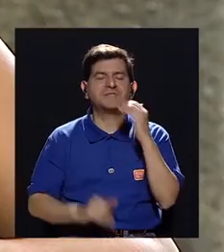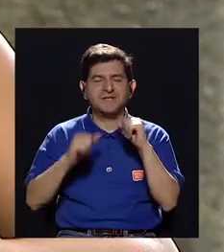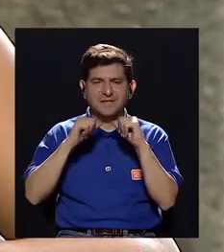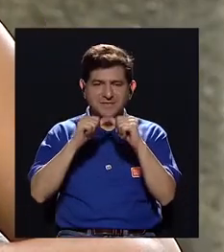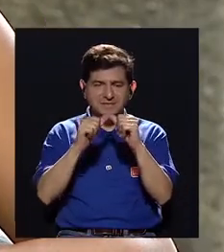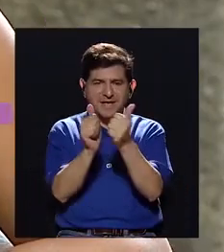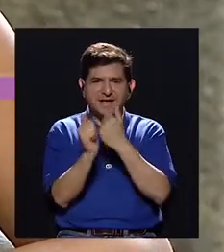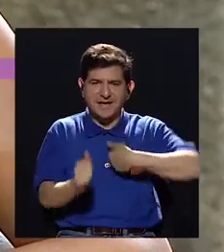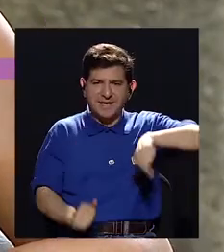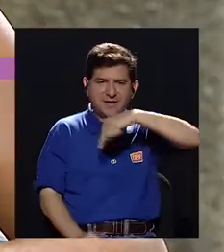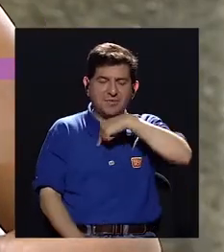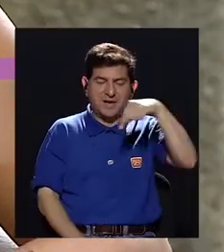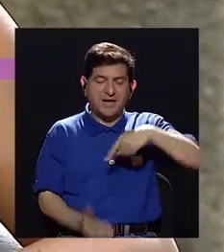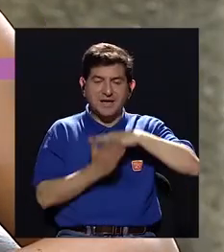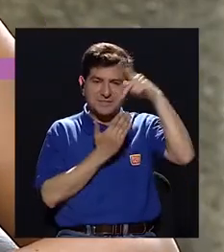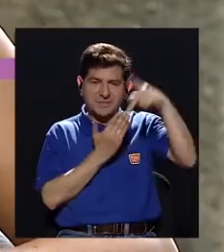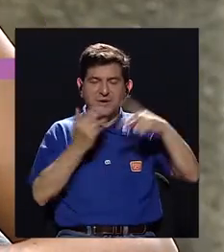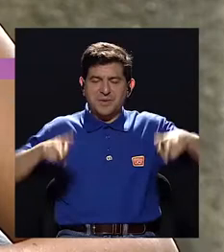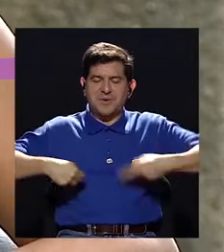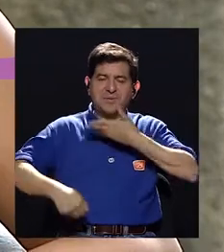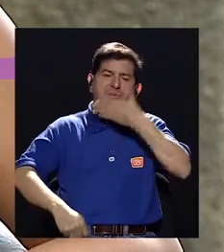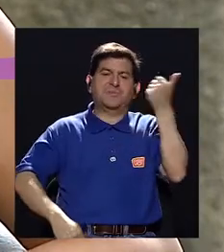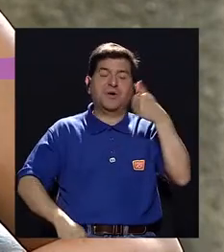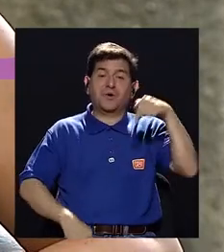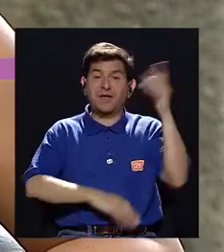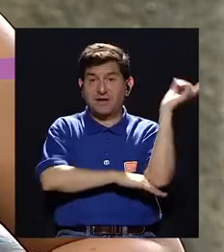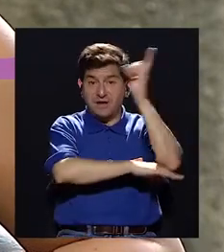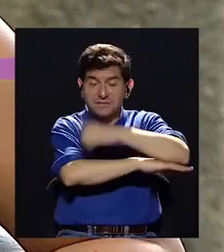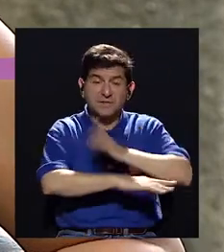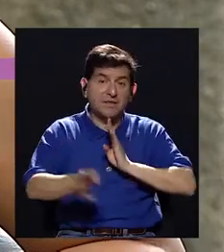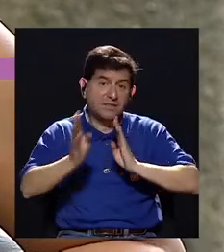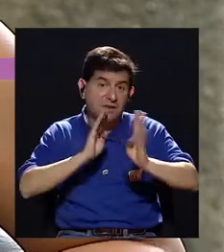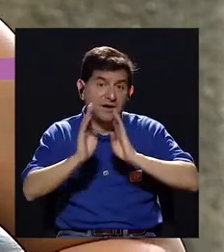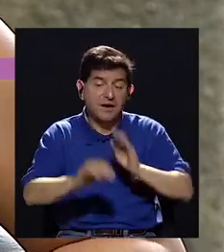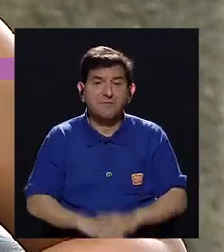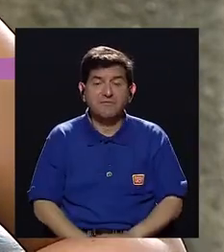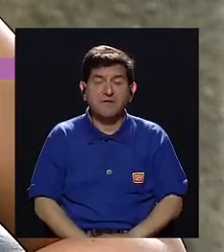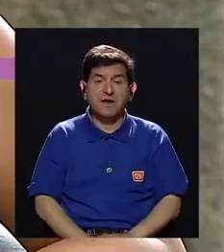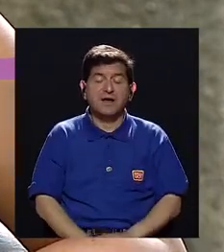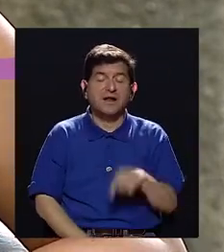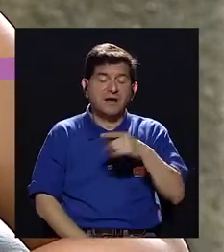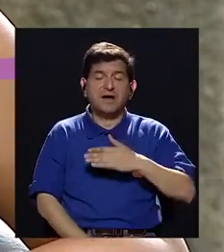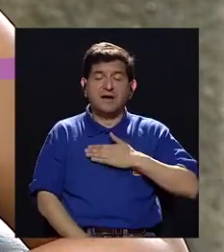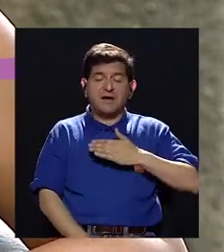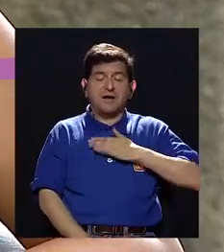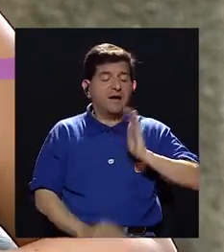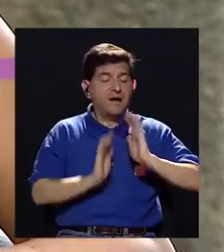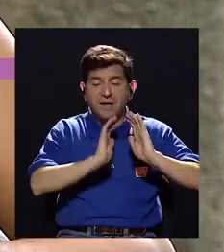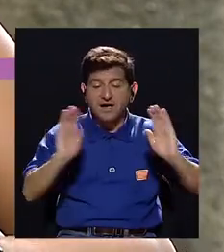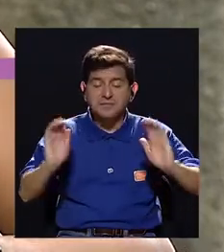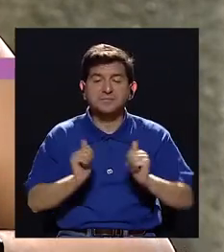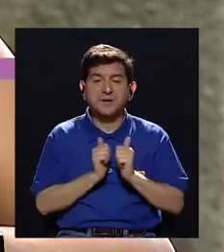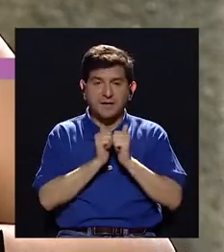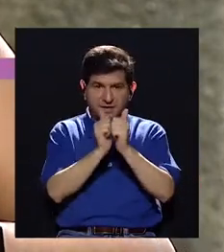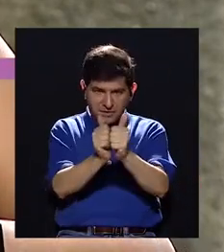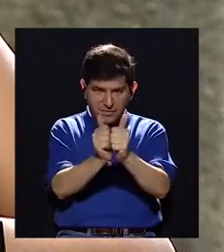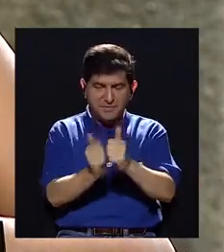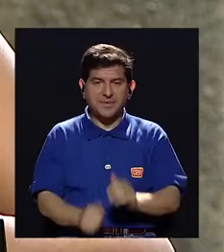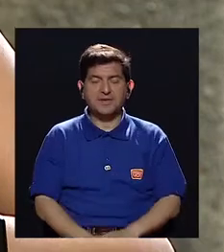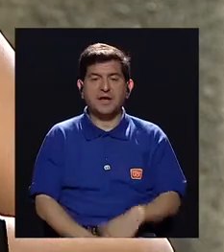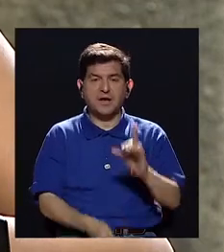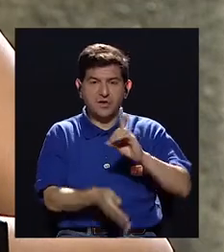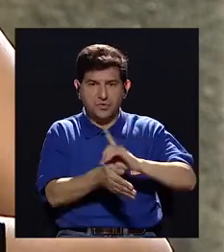Gracias por continuar con nosotros en nuestro programa Vivir Mejor. El día de hoy conversando acerca del asma infantil y para ello nos